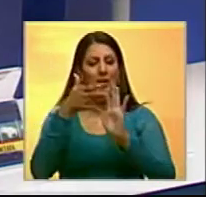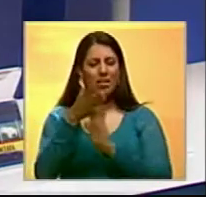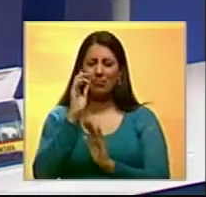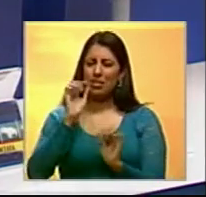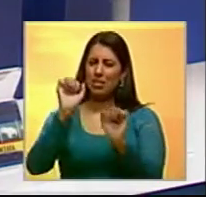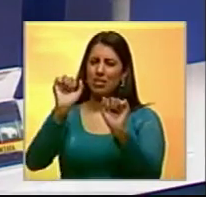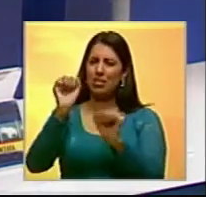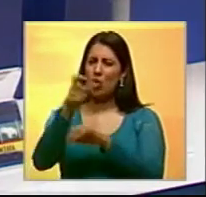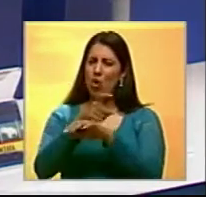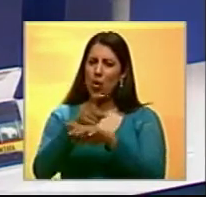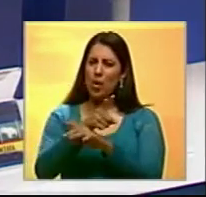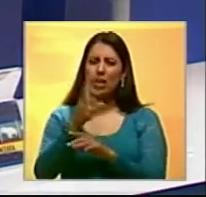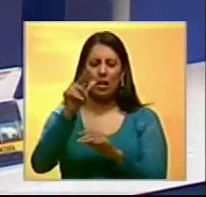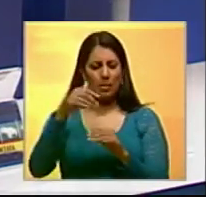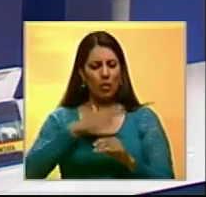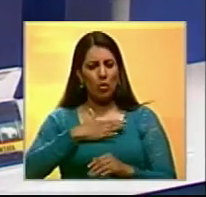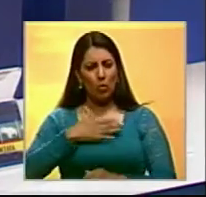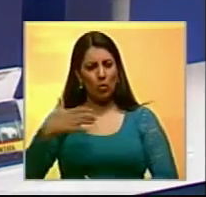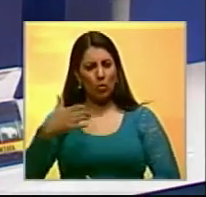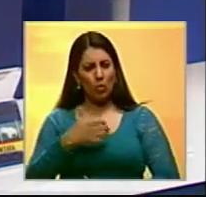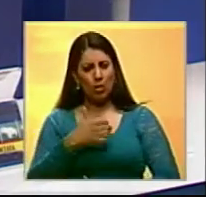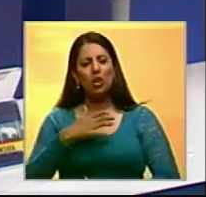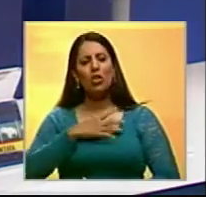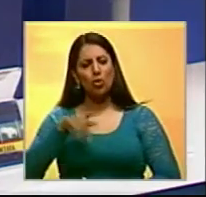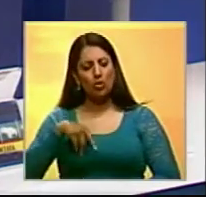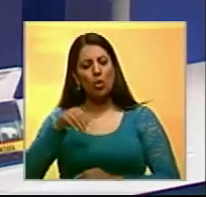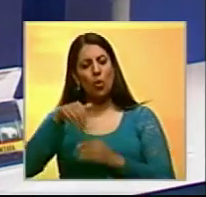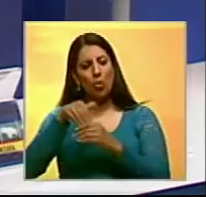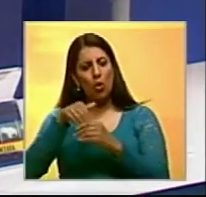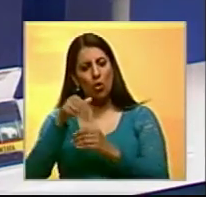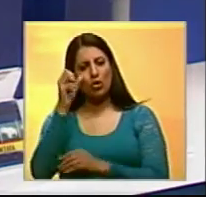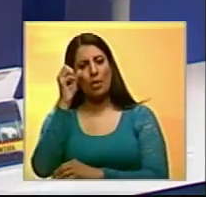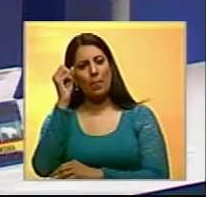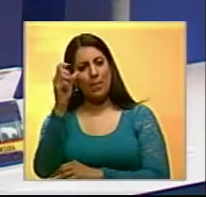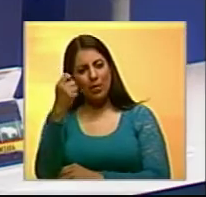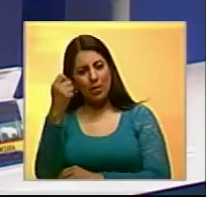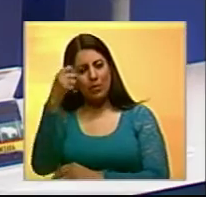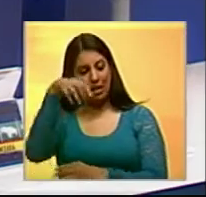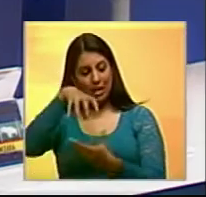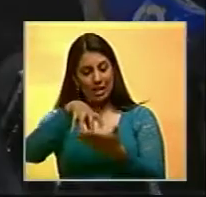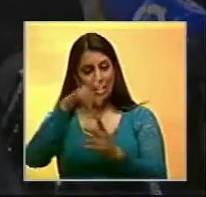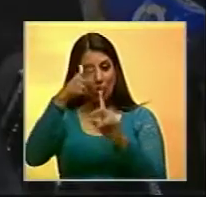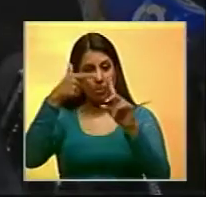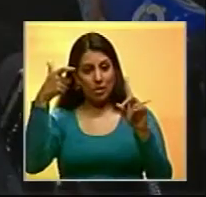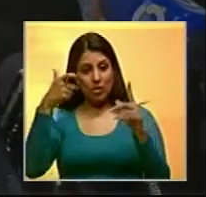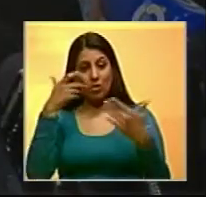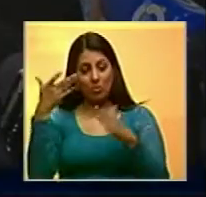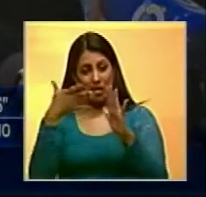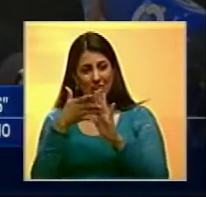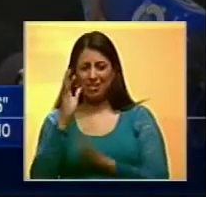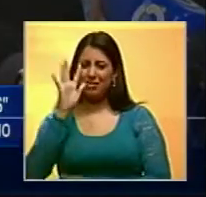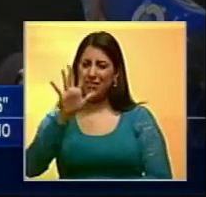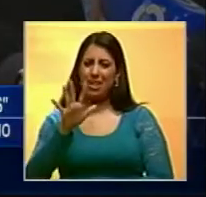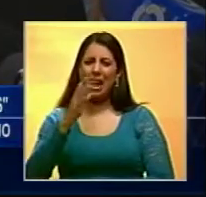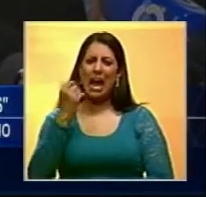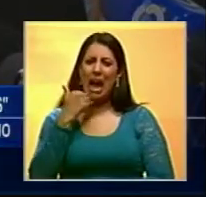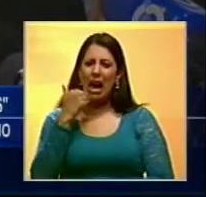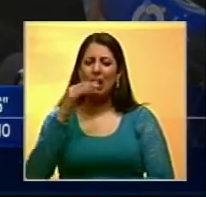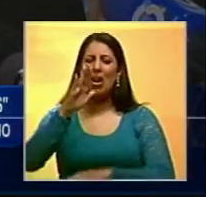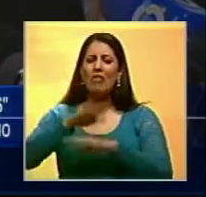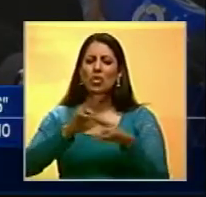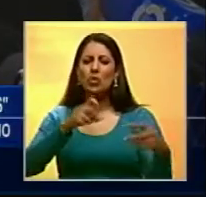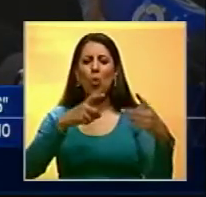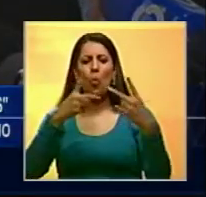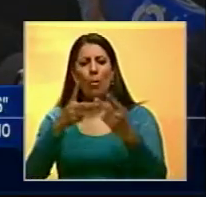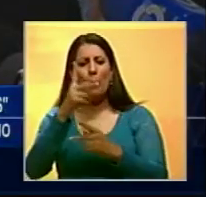la decisión del gobierno y la Mesa de la Unidad Democrática de realizar elecciones parlamentarias en la entidad. Guarulla cuestionó que se vaya a convocar un